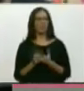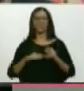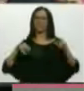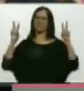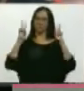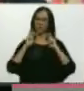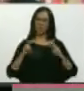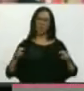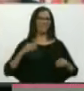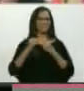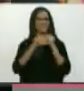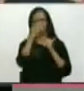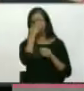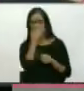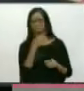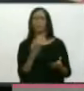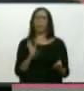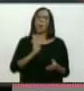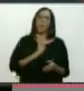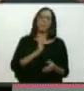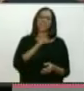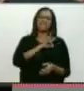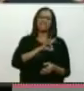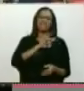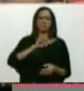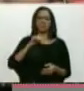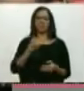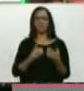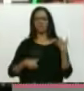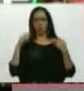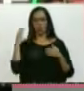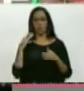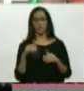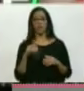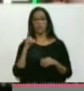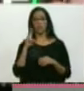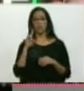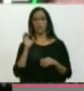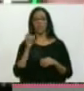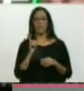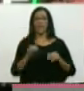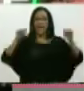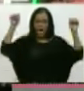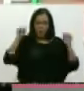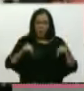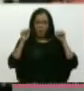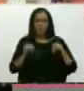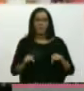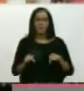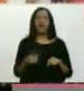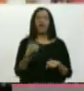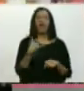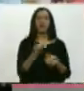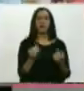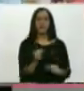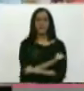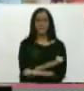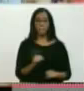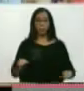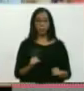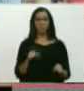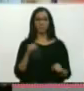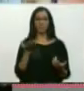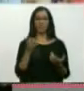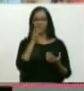el ridículo por parte del señor Iván Duque. Iván Duque, en este preciso instante hay una explosión de memes por